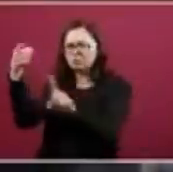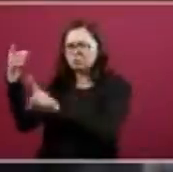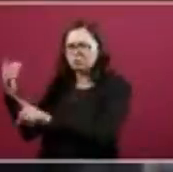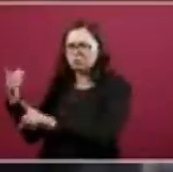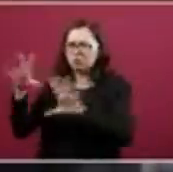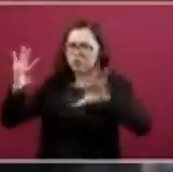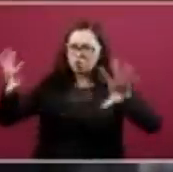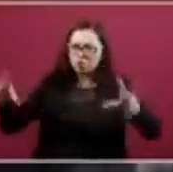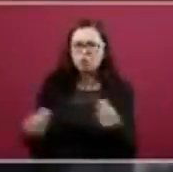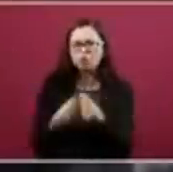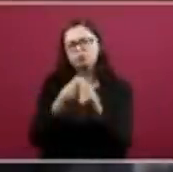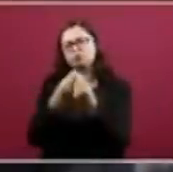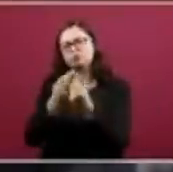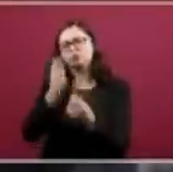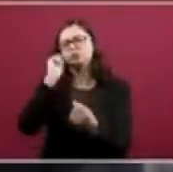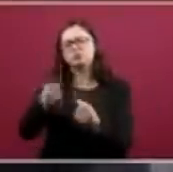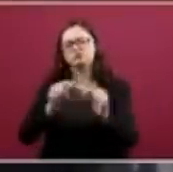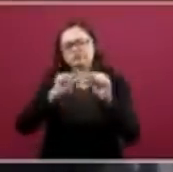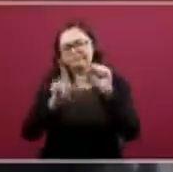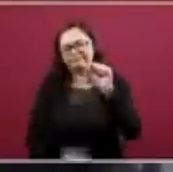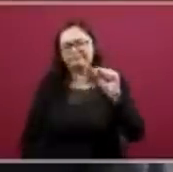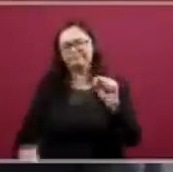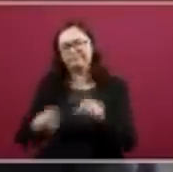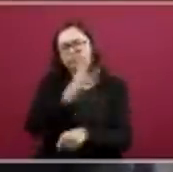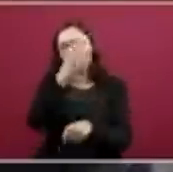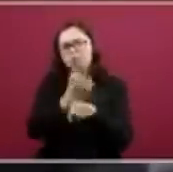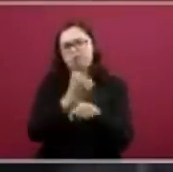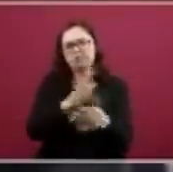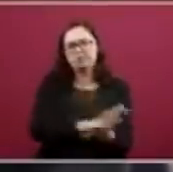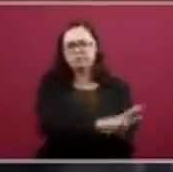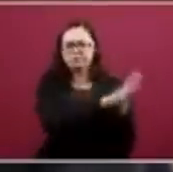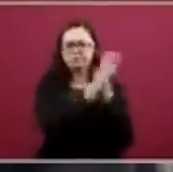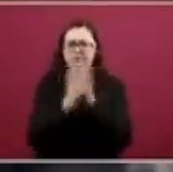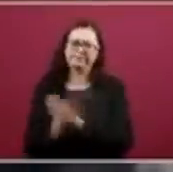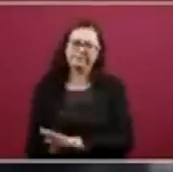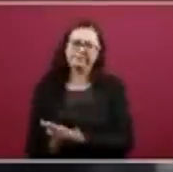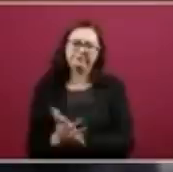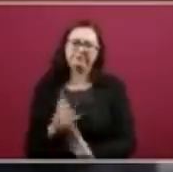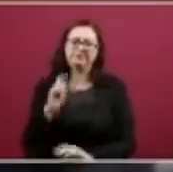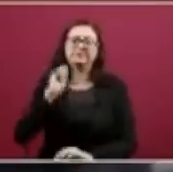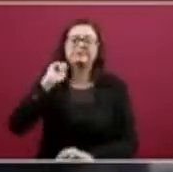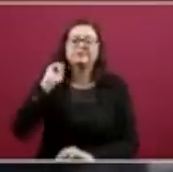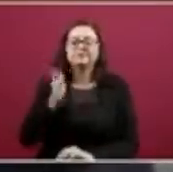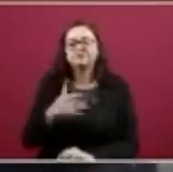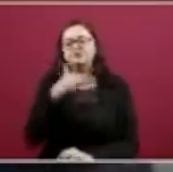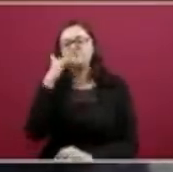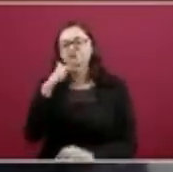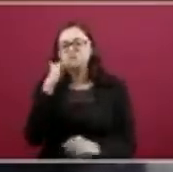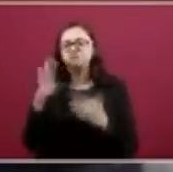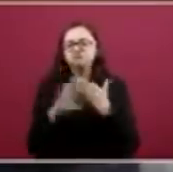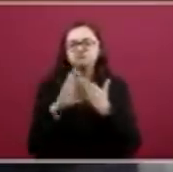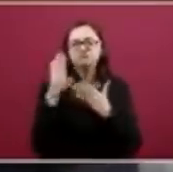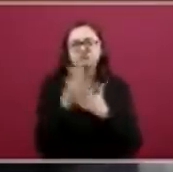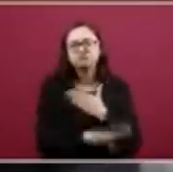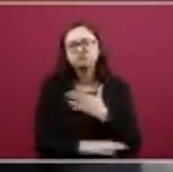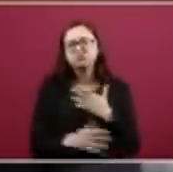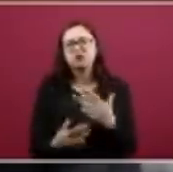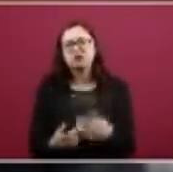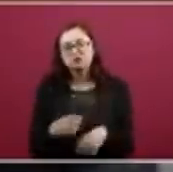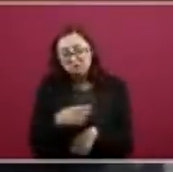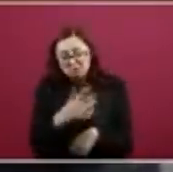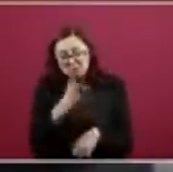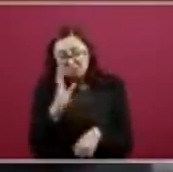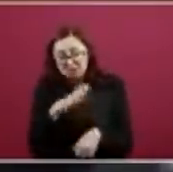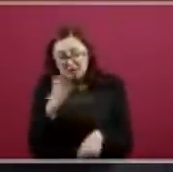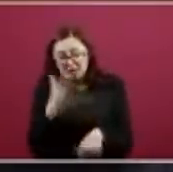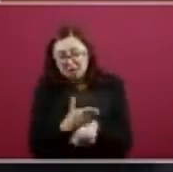la cuarta transformación de la vida pública del país, que implica acabar con la corrupción, con la impunidad, el